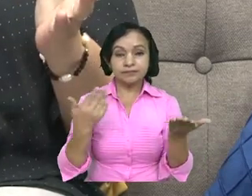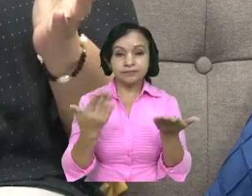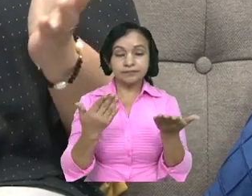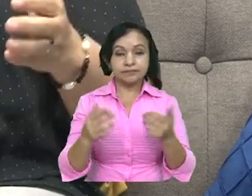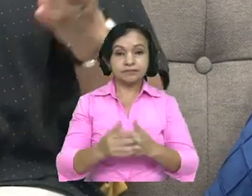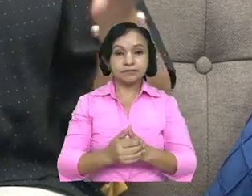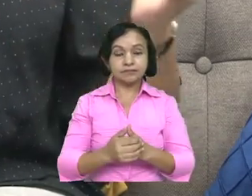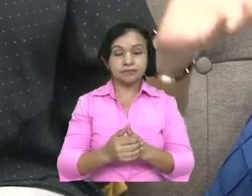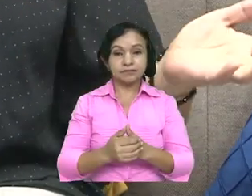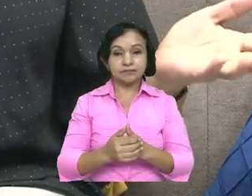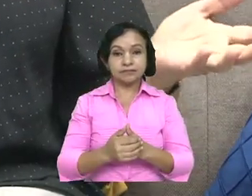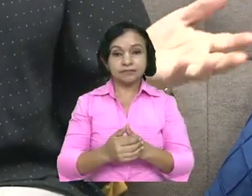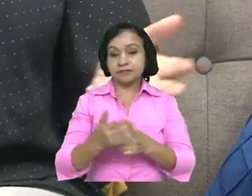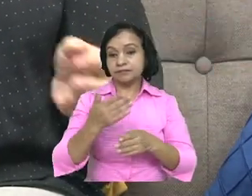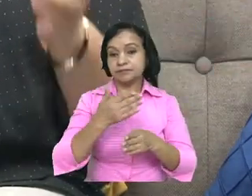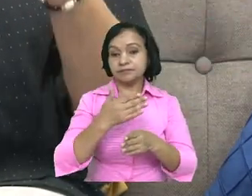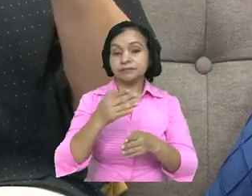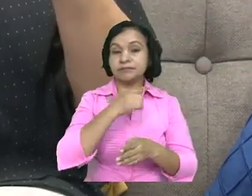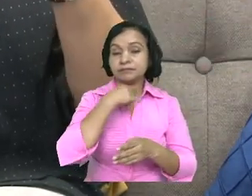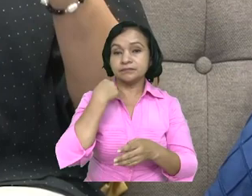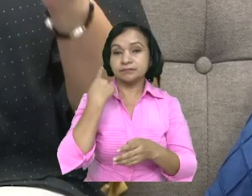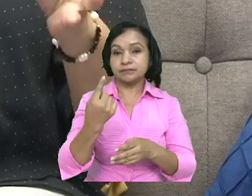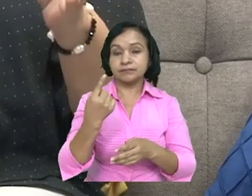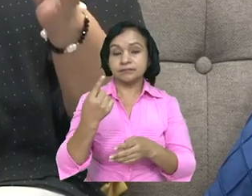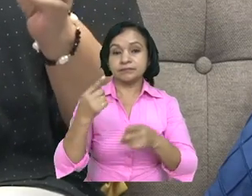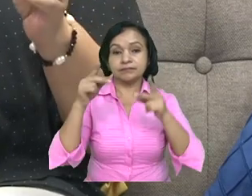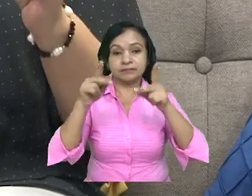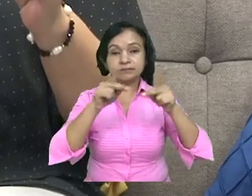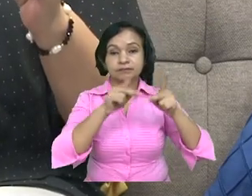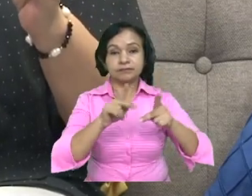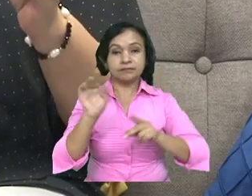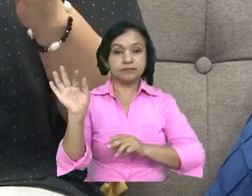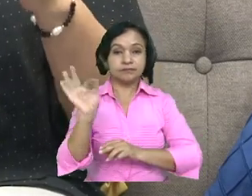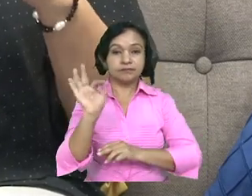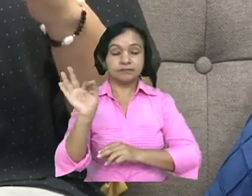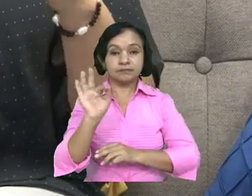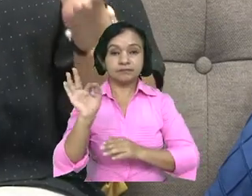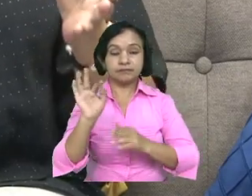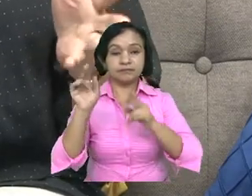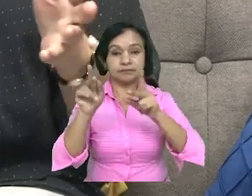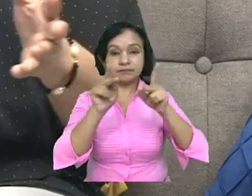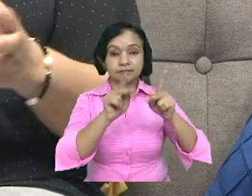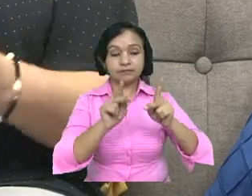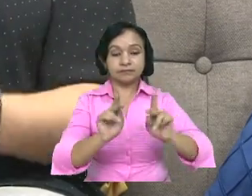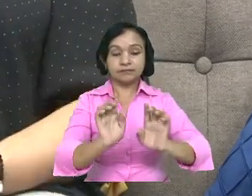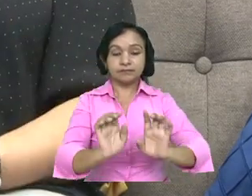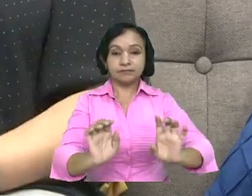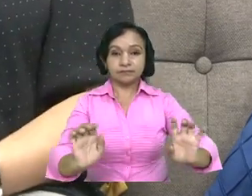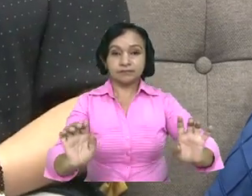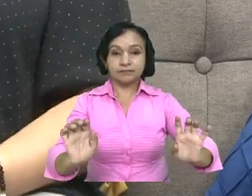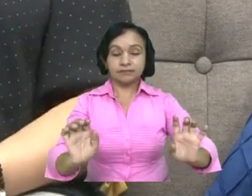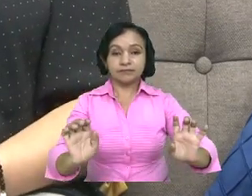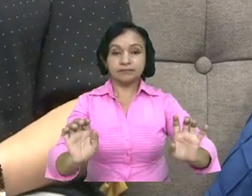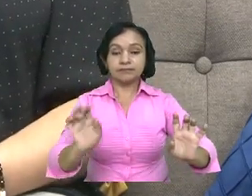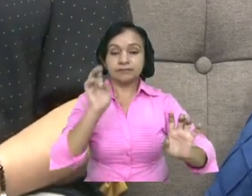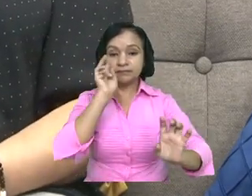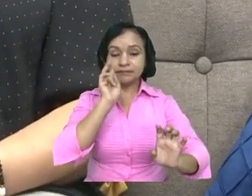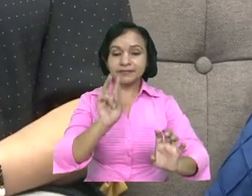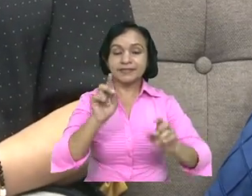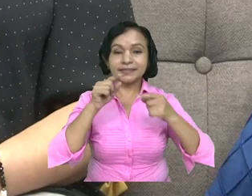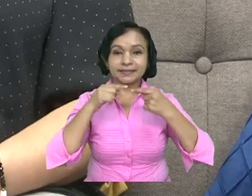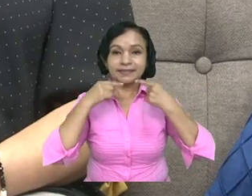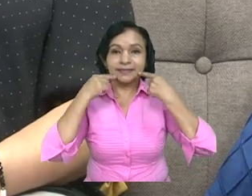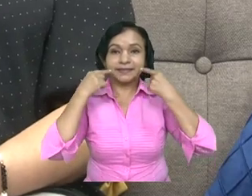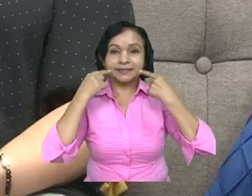seres, ¿verdad?, fuera de nuestra realidad, son esas personitas que son las que nosotros miramos sonreír y que